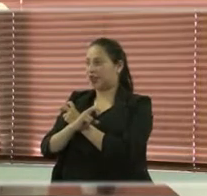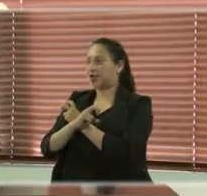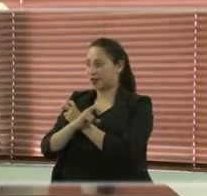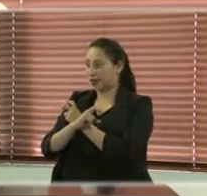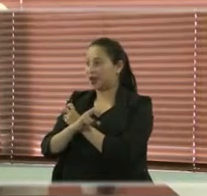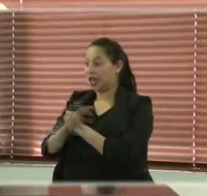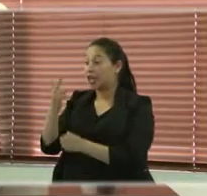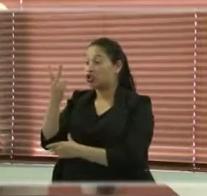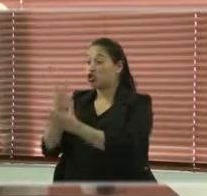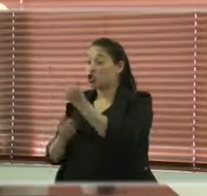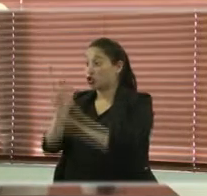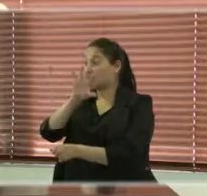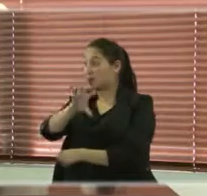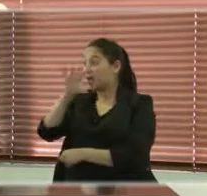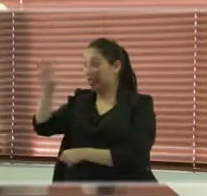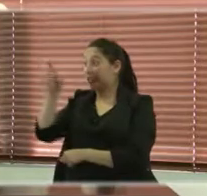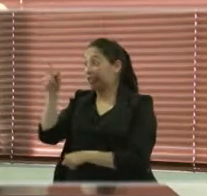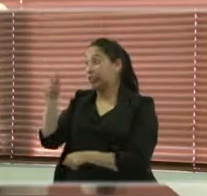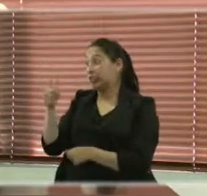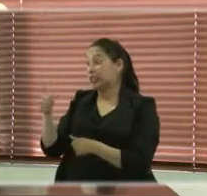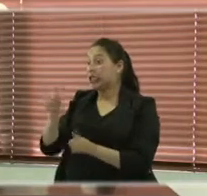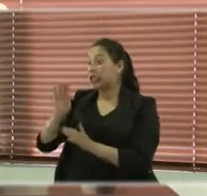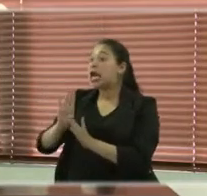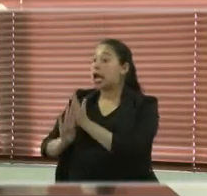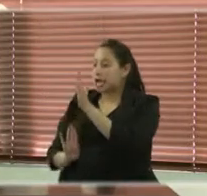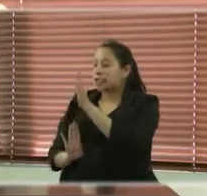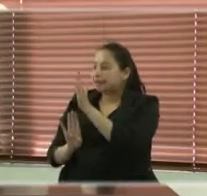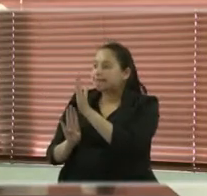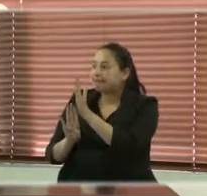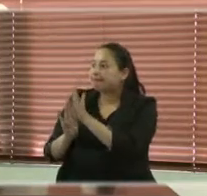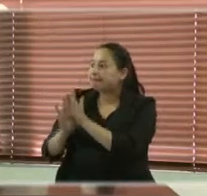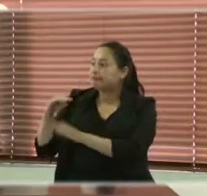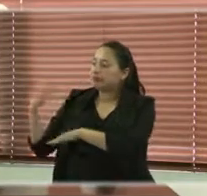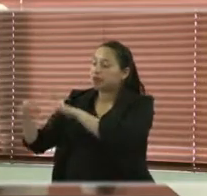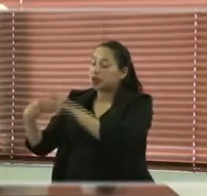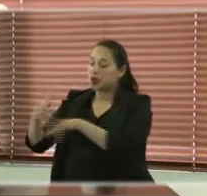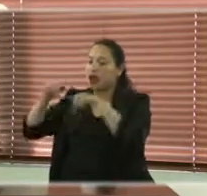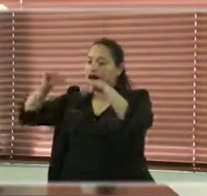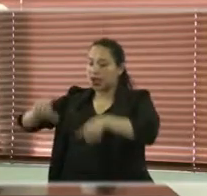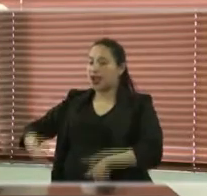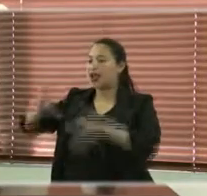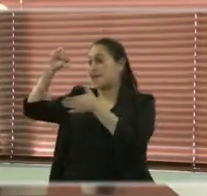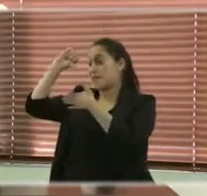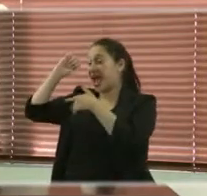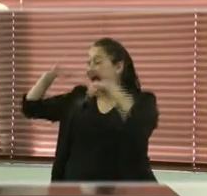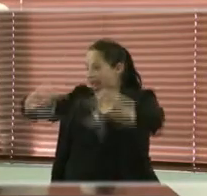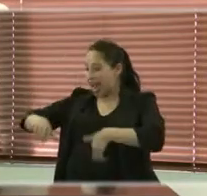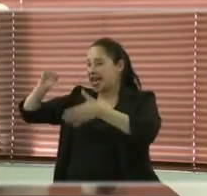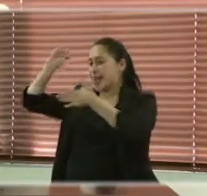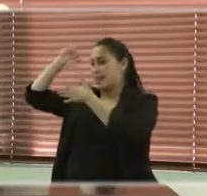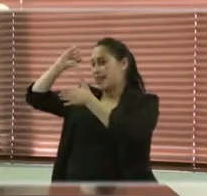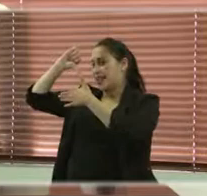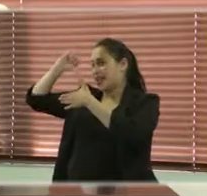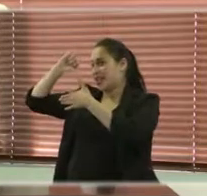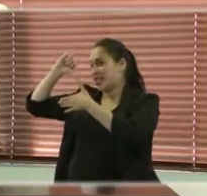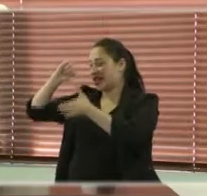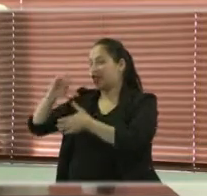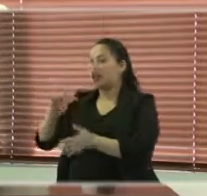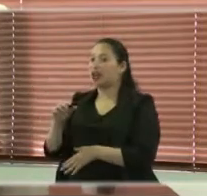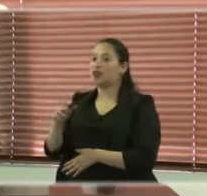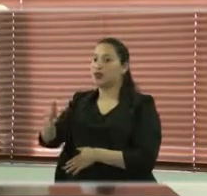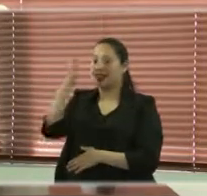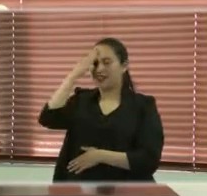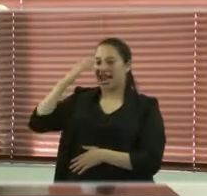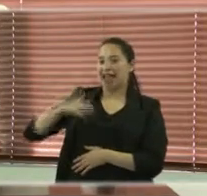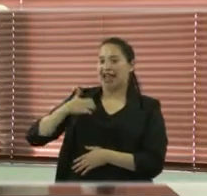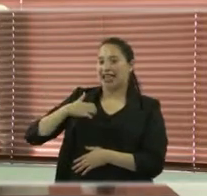los latinos que han sido examinados pero no pero incluso dentro del América Latina hay hay grandes diferencias por ejemplo entre Paraguay y